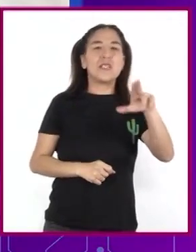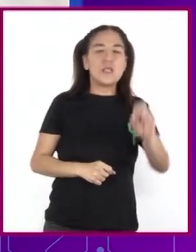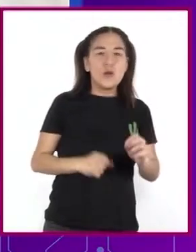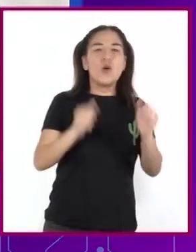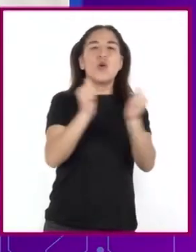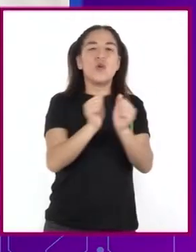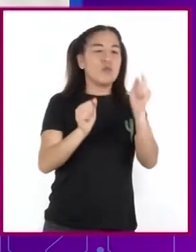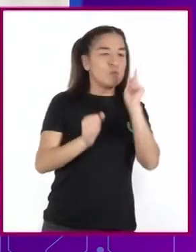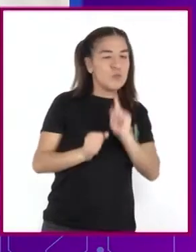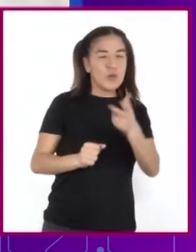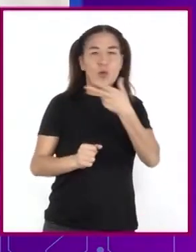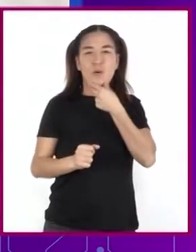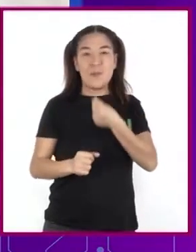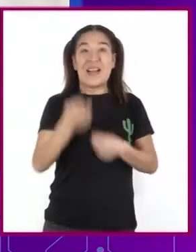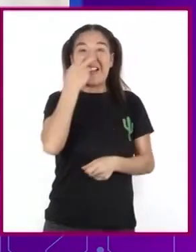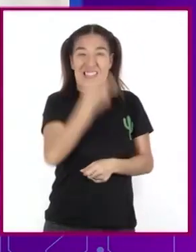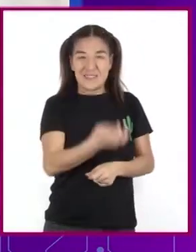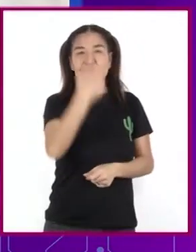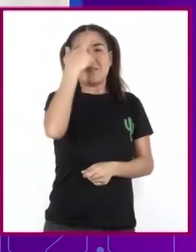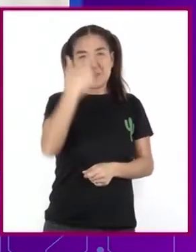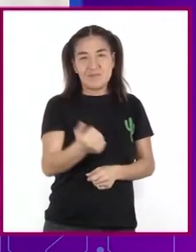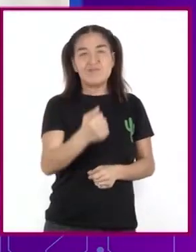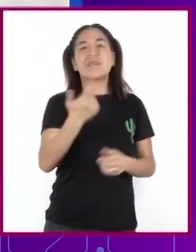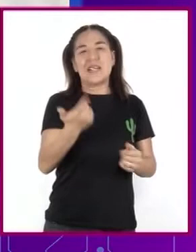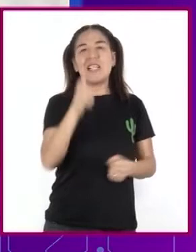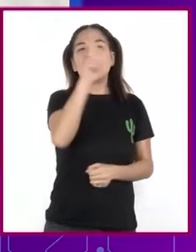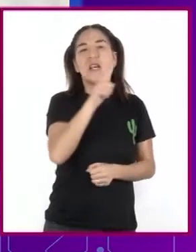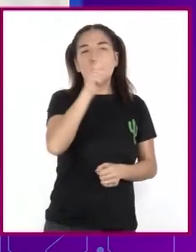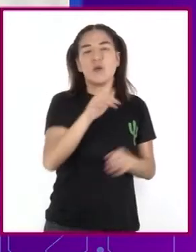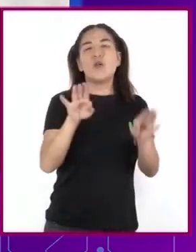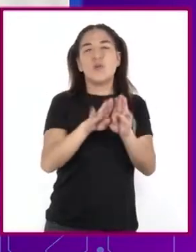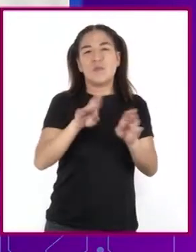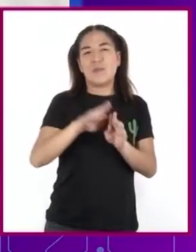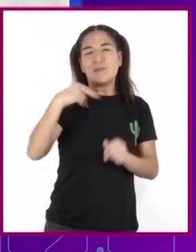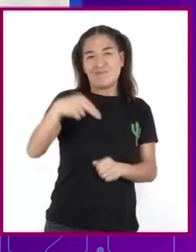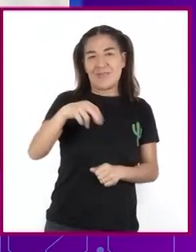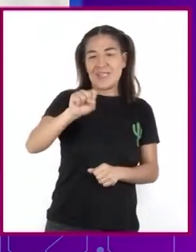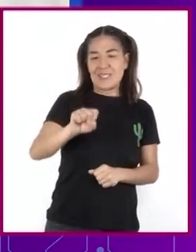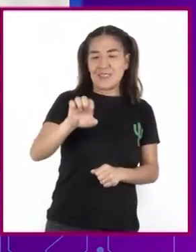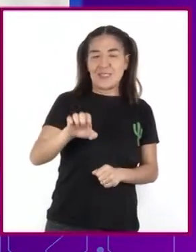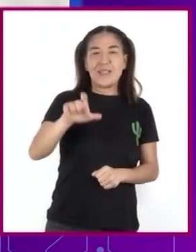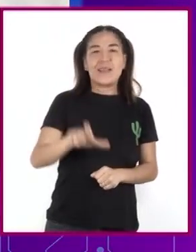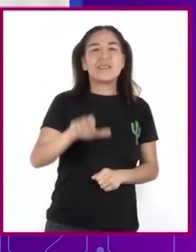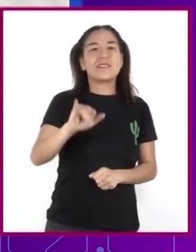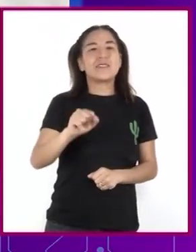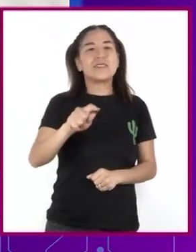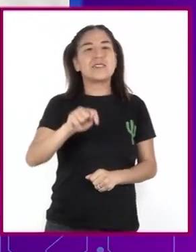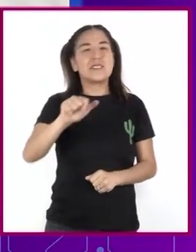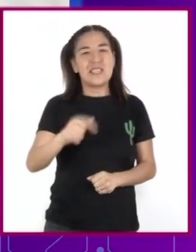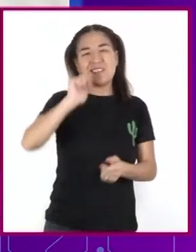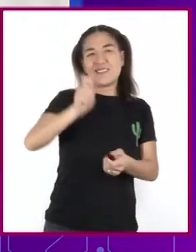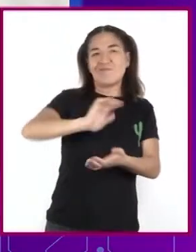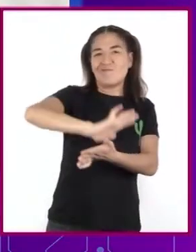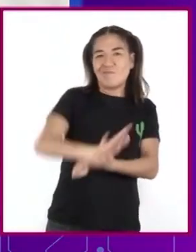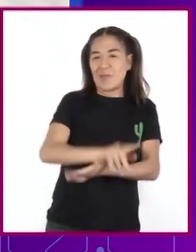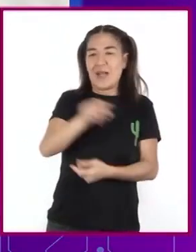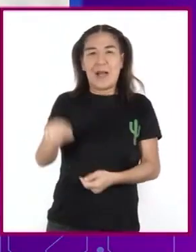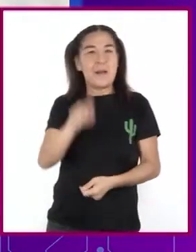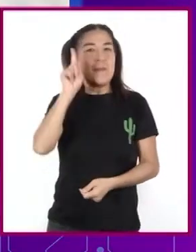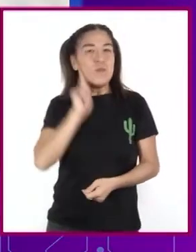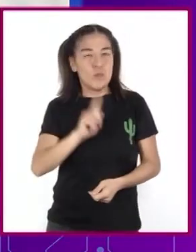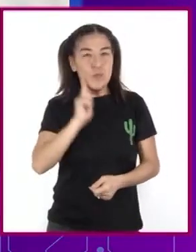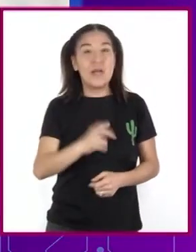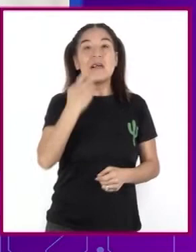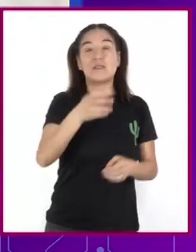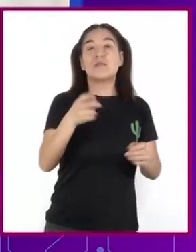hombres. Esto provoca que haya un lenguaje sexista, por lo que una de las acciones principales para combatir